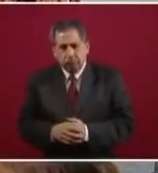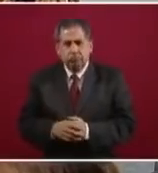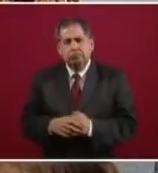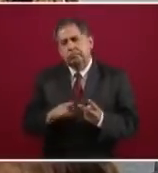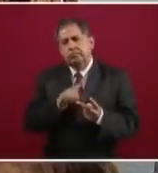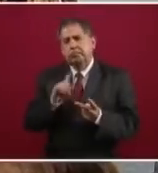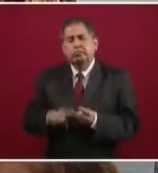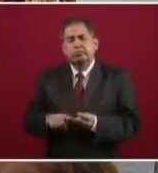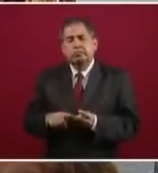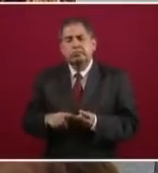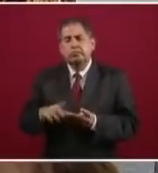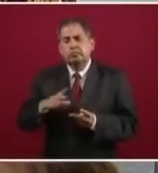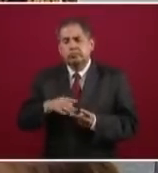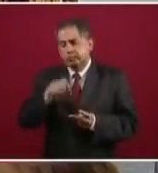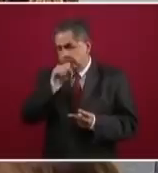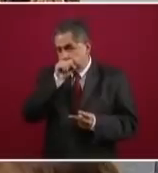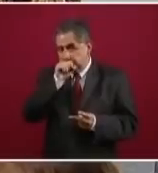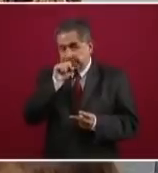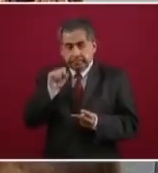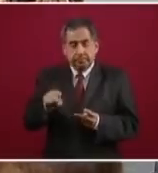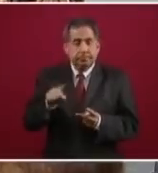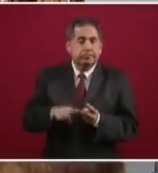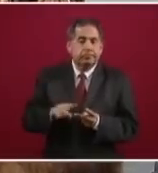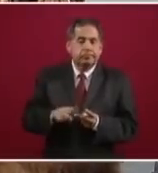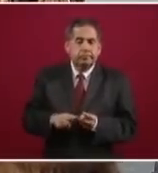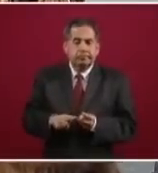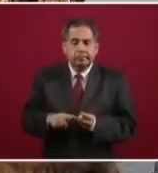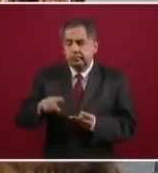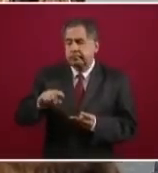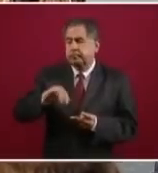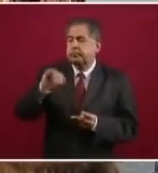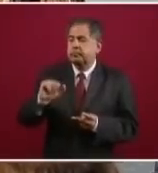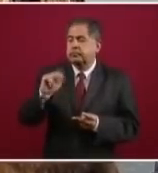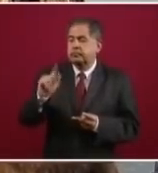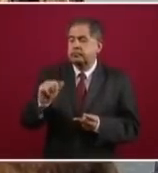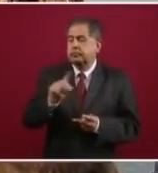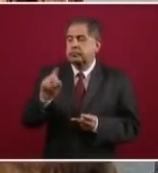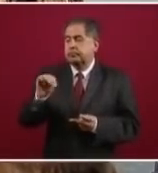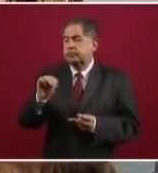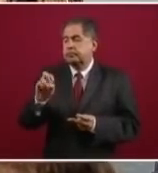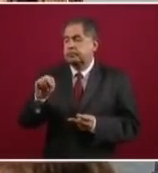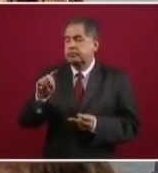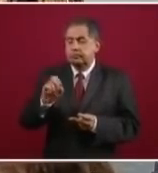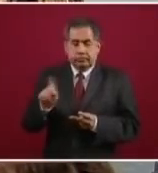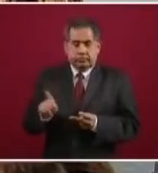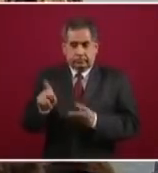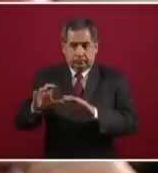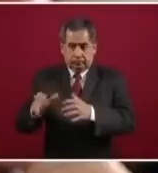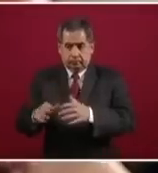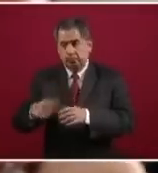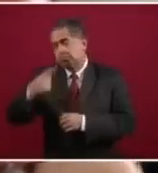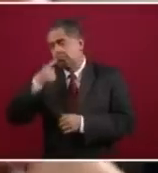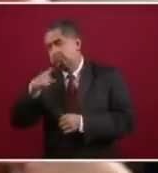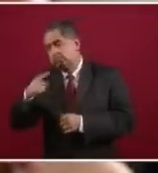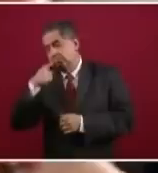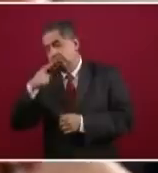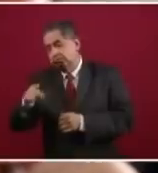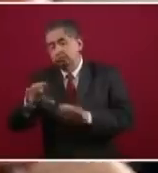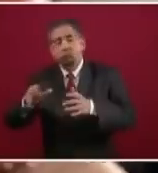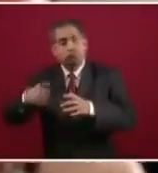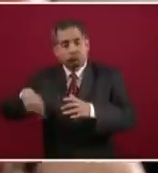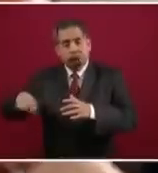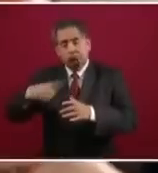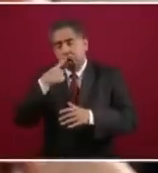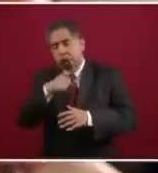otra parte, ahí mismo en Jalpa de Méndez, tenemos una denuncia de las mismas